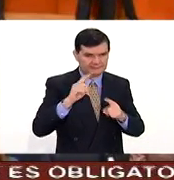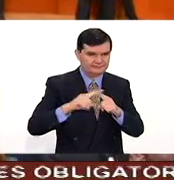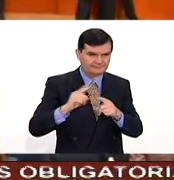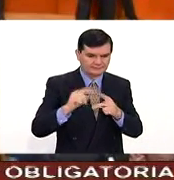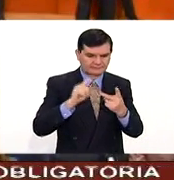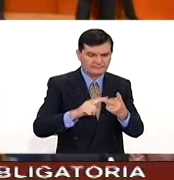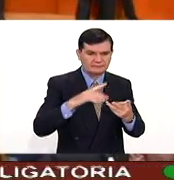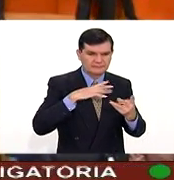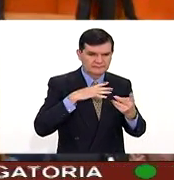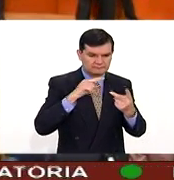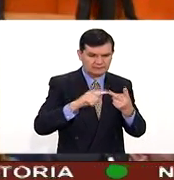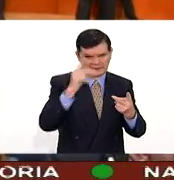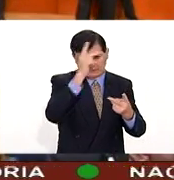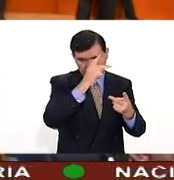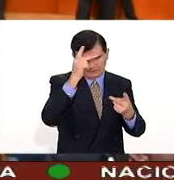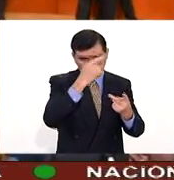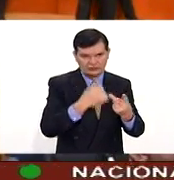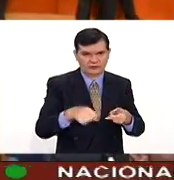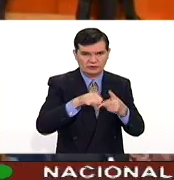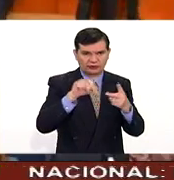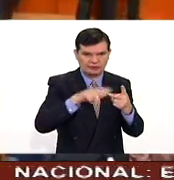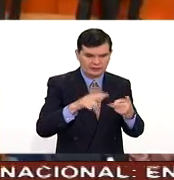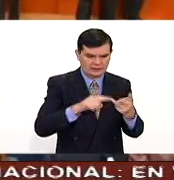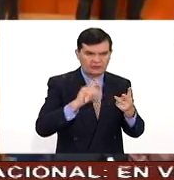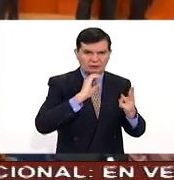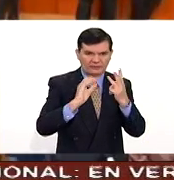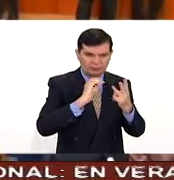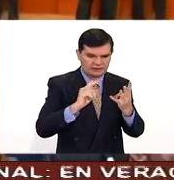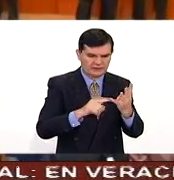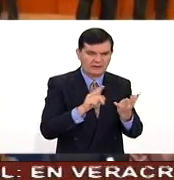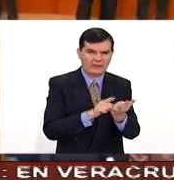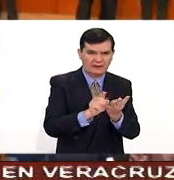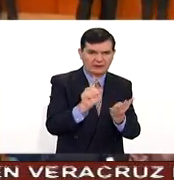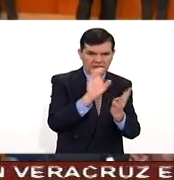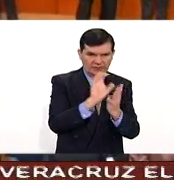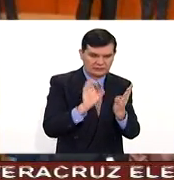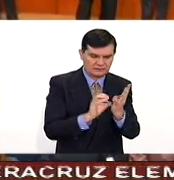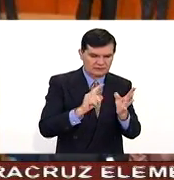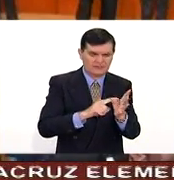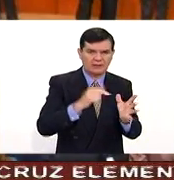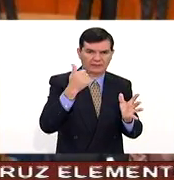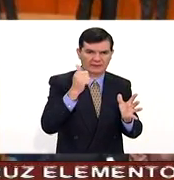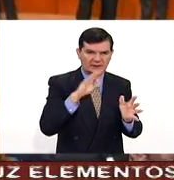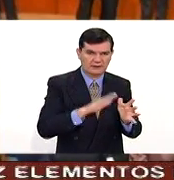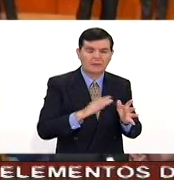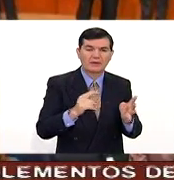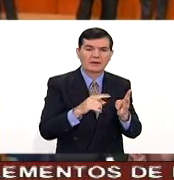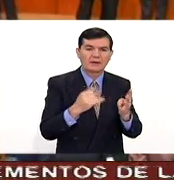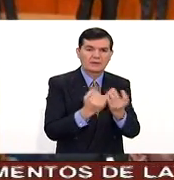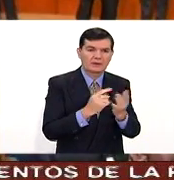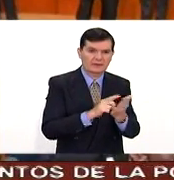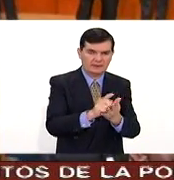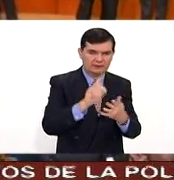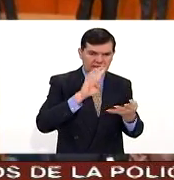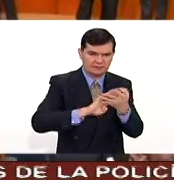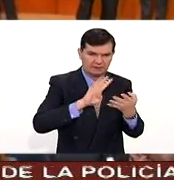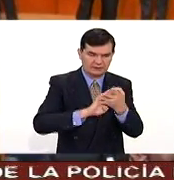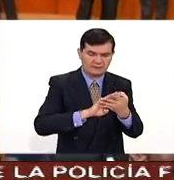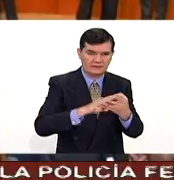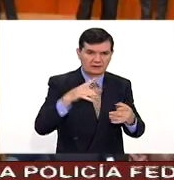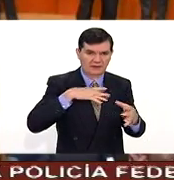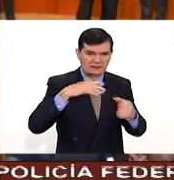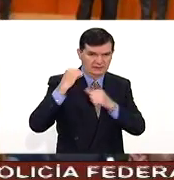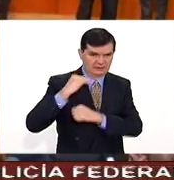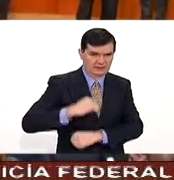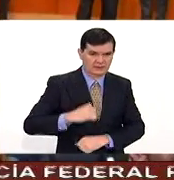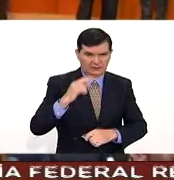que destacan Psicología Social, Comunicación, Derecho Constitucional y Administrativo, así como Derecho Penal. Ocupaba el